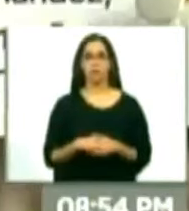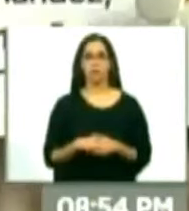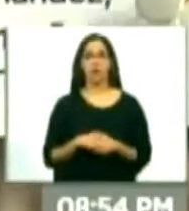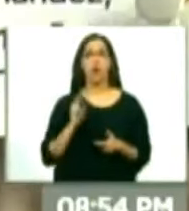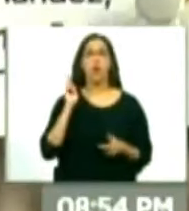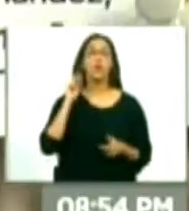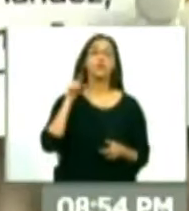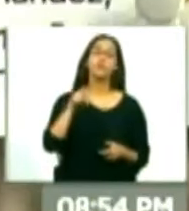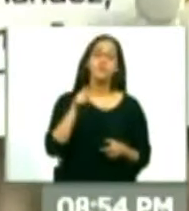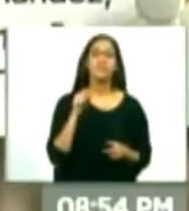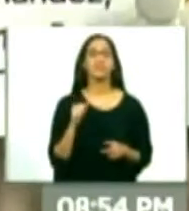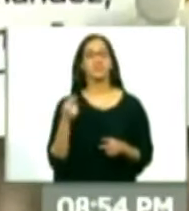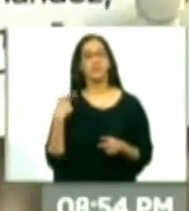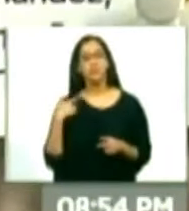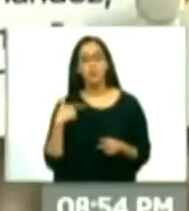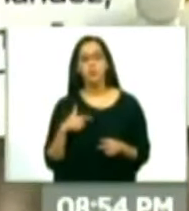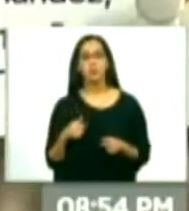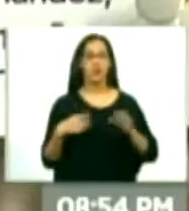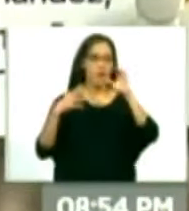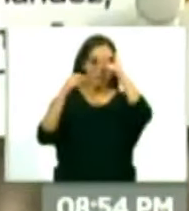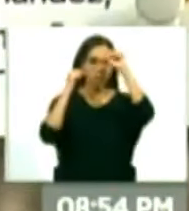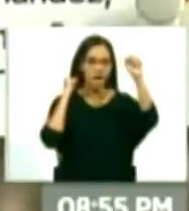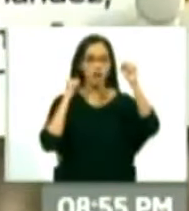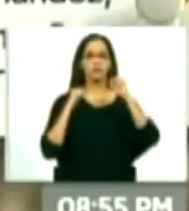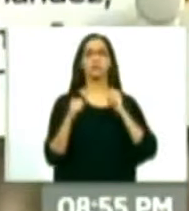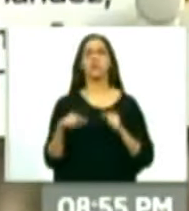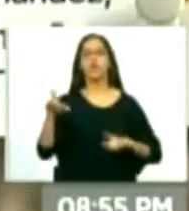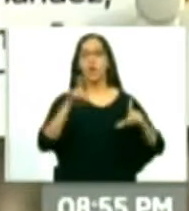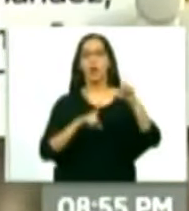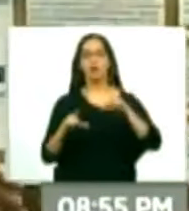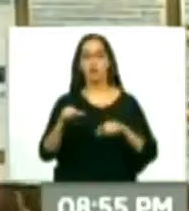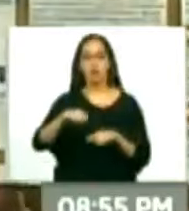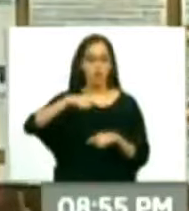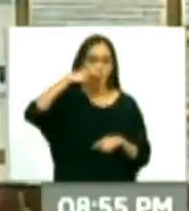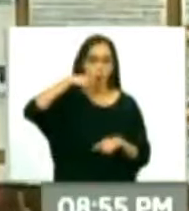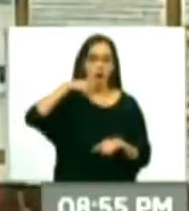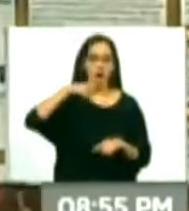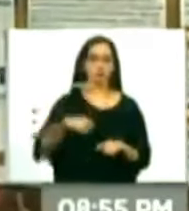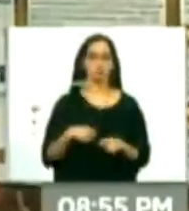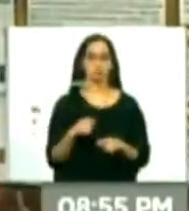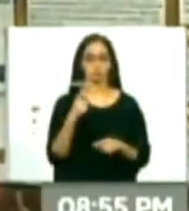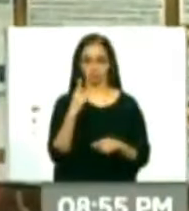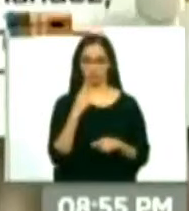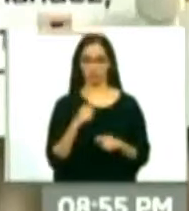Usted tuvo embajador con laboratorio de coca. Uno.